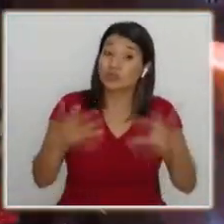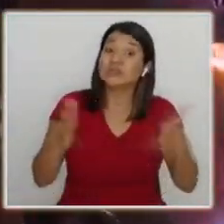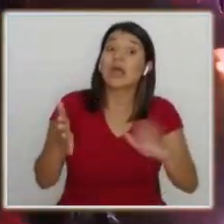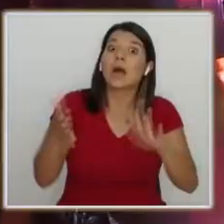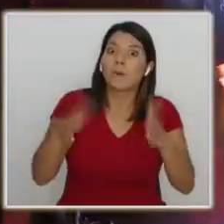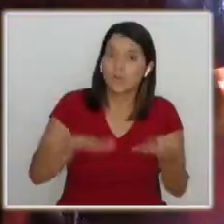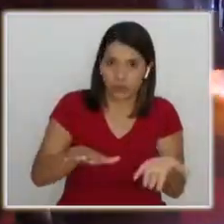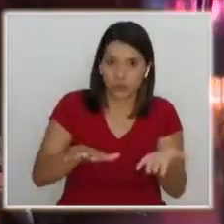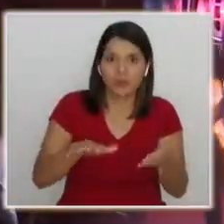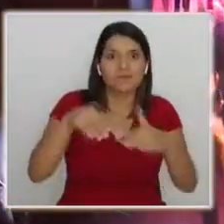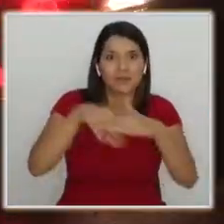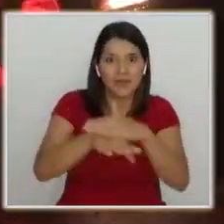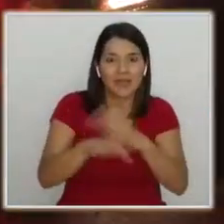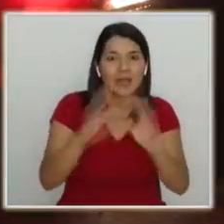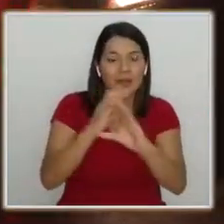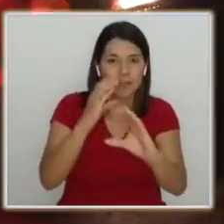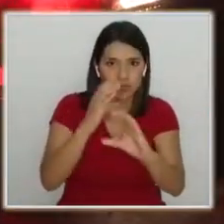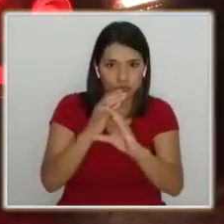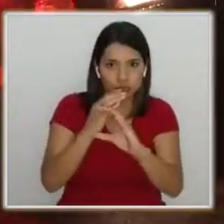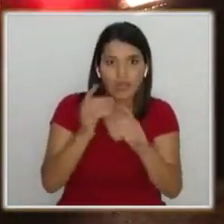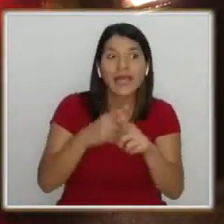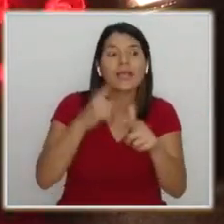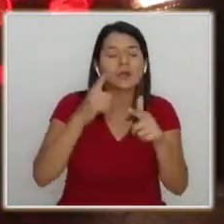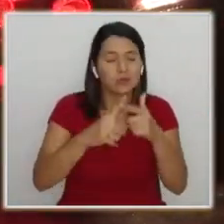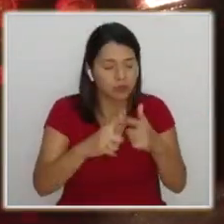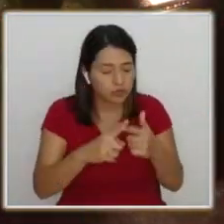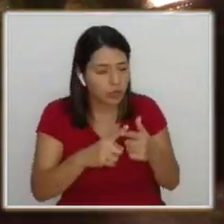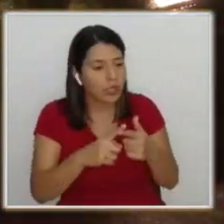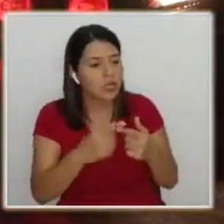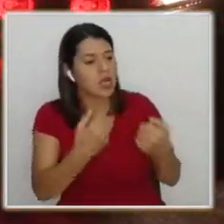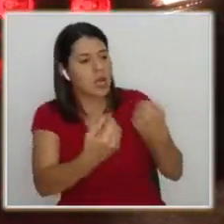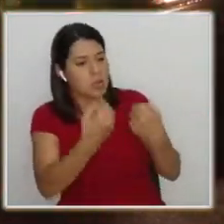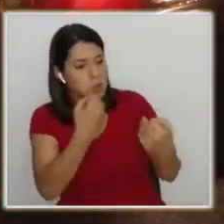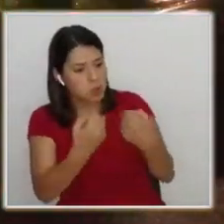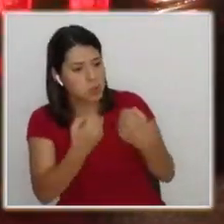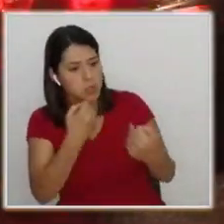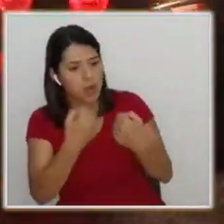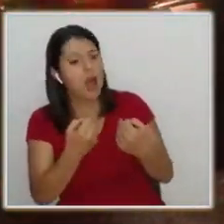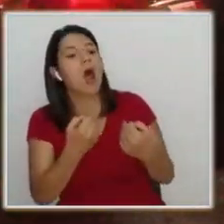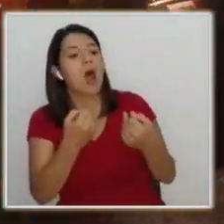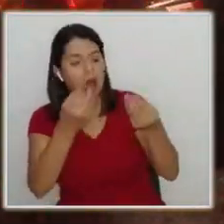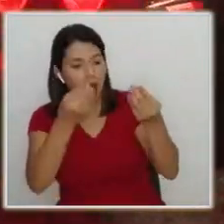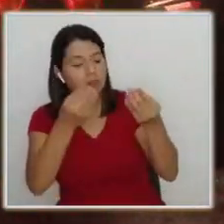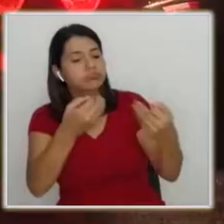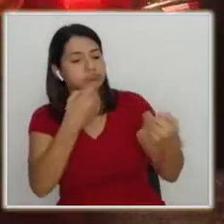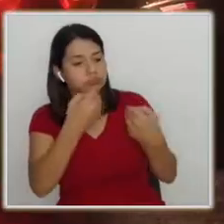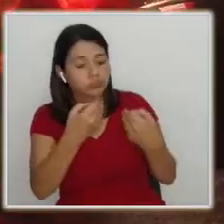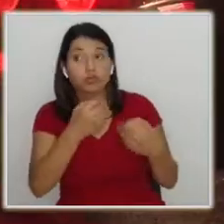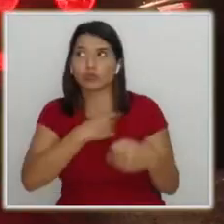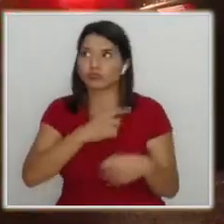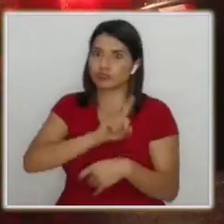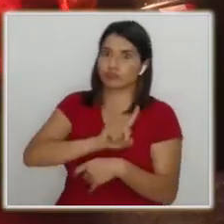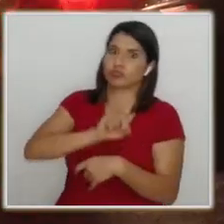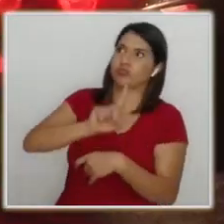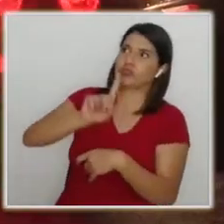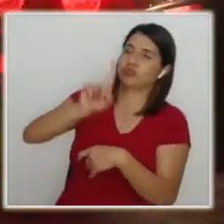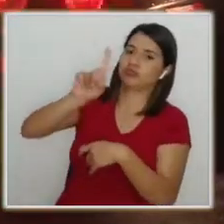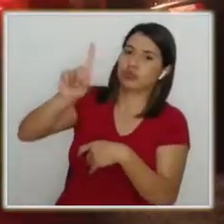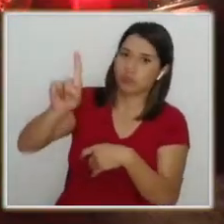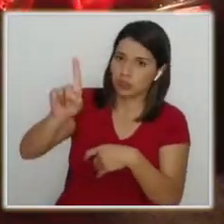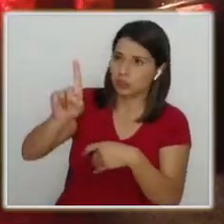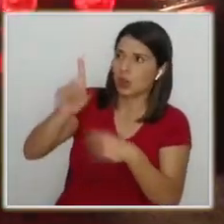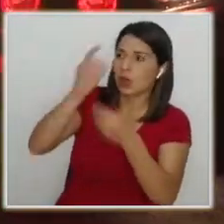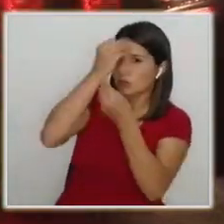donde yo brindo el reporte para todas las unidades que venían en respuesta, y es donde ya definitivamente